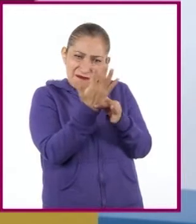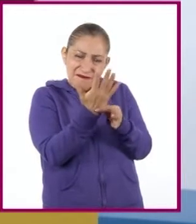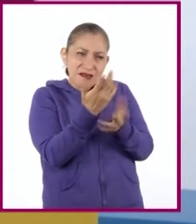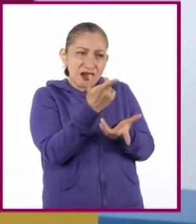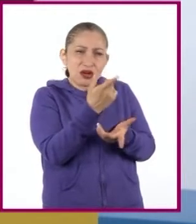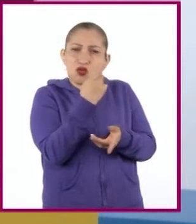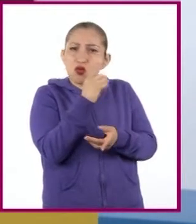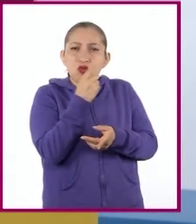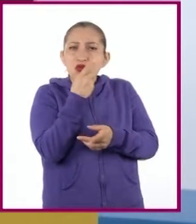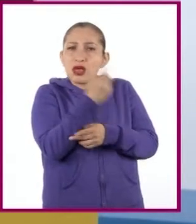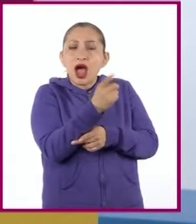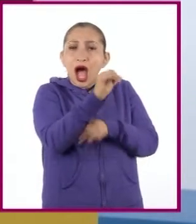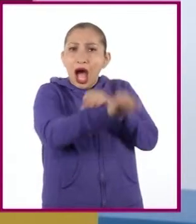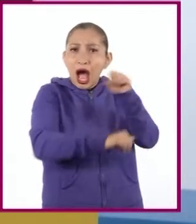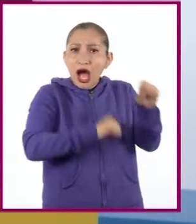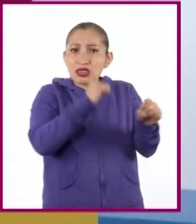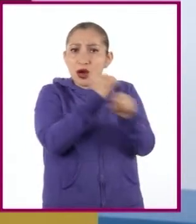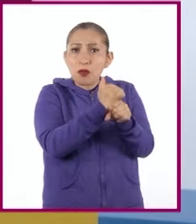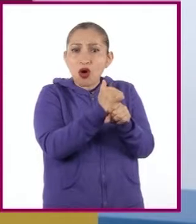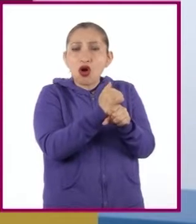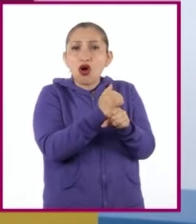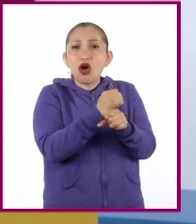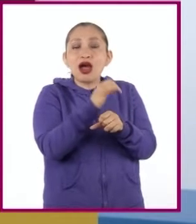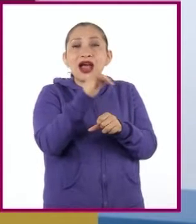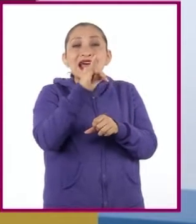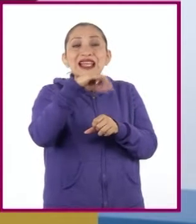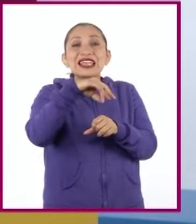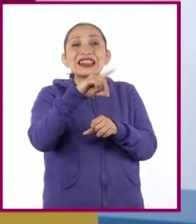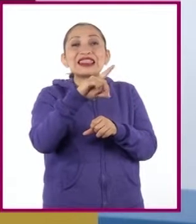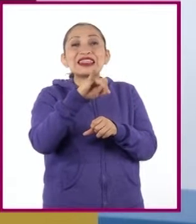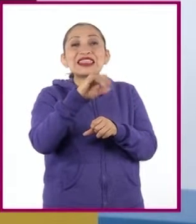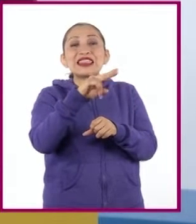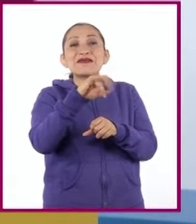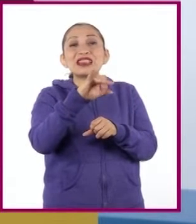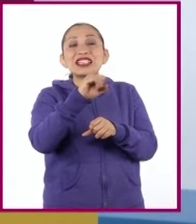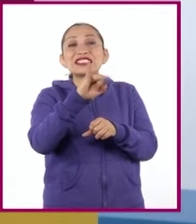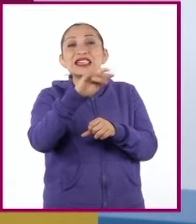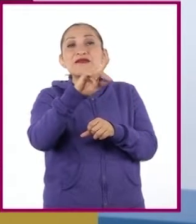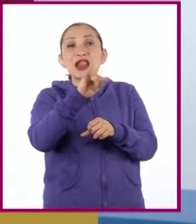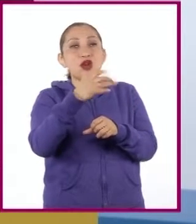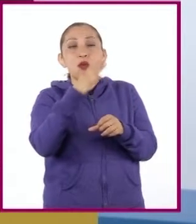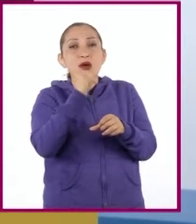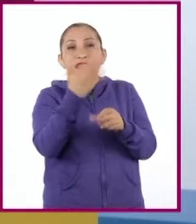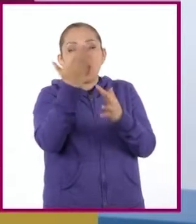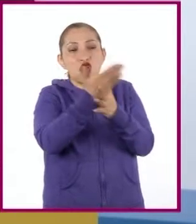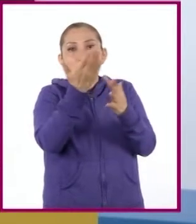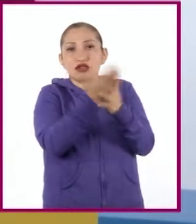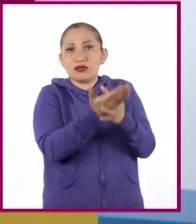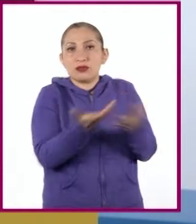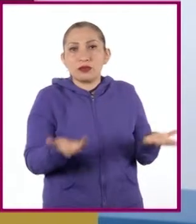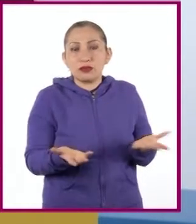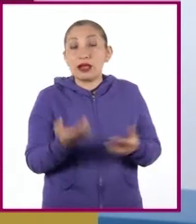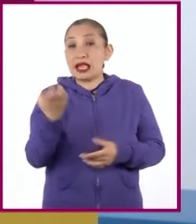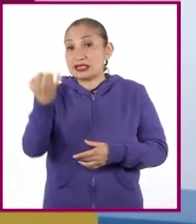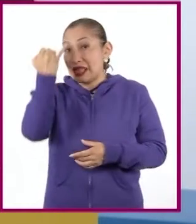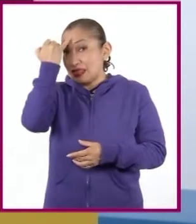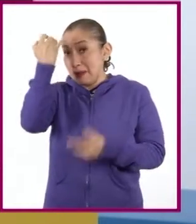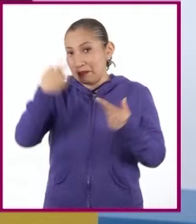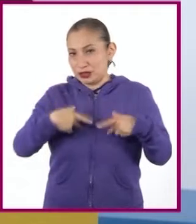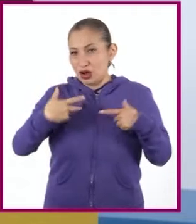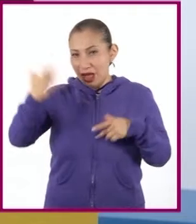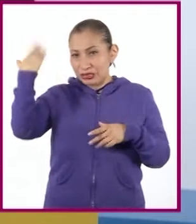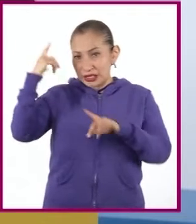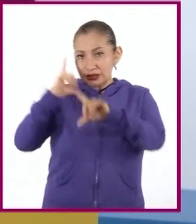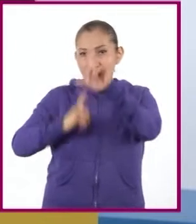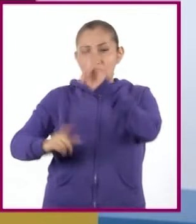no mencionan que el átomo es indivisible? Bueno, Enrique, las ideas de esos filósofos griegos